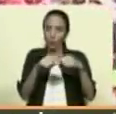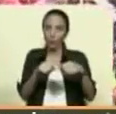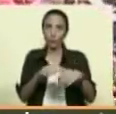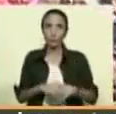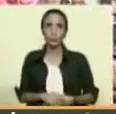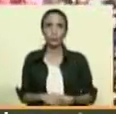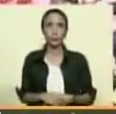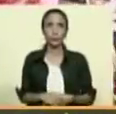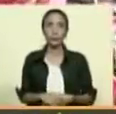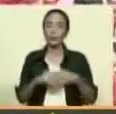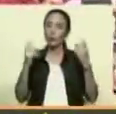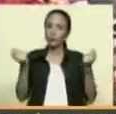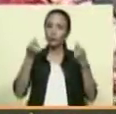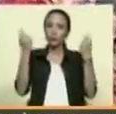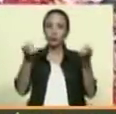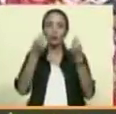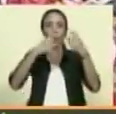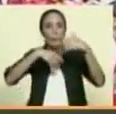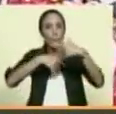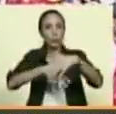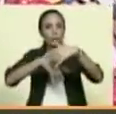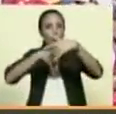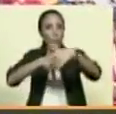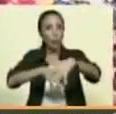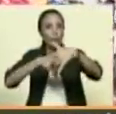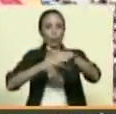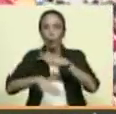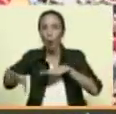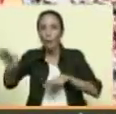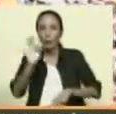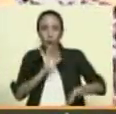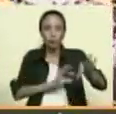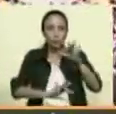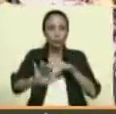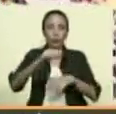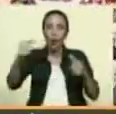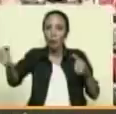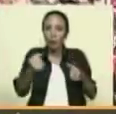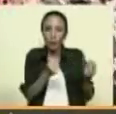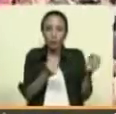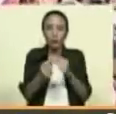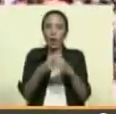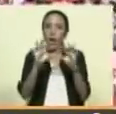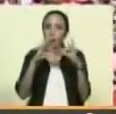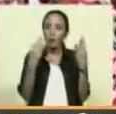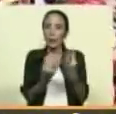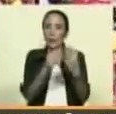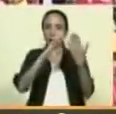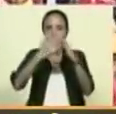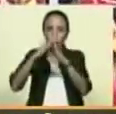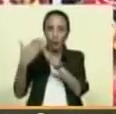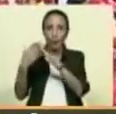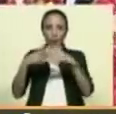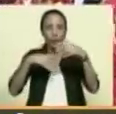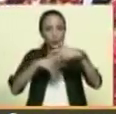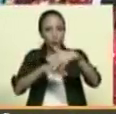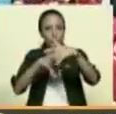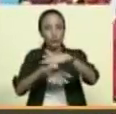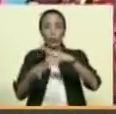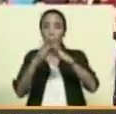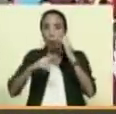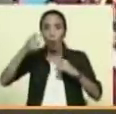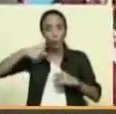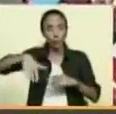hacer una campaña electoral movilizadora de la conciencia, de la familia, de la comunidad, de todo el pueblo.